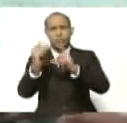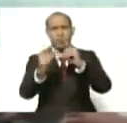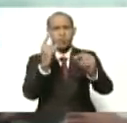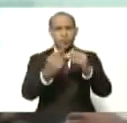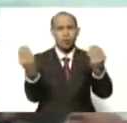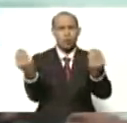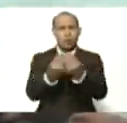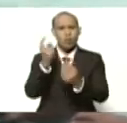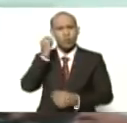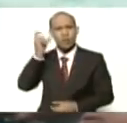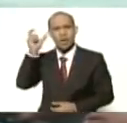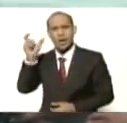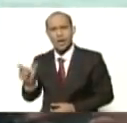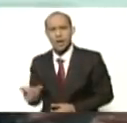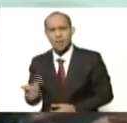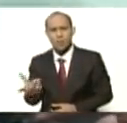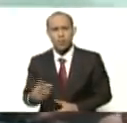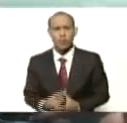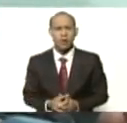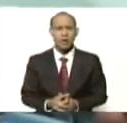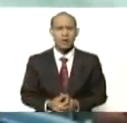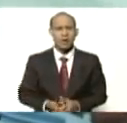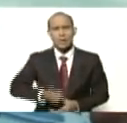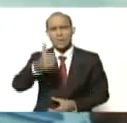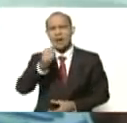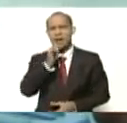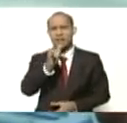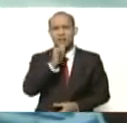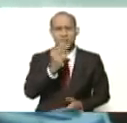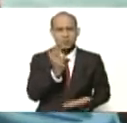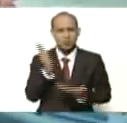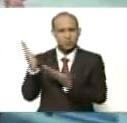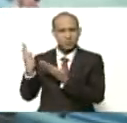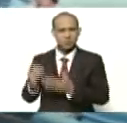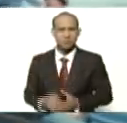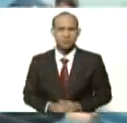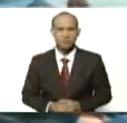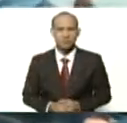quien rápidamente pueda completar esta información adelante